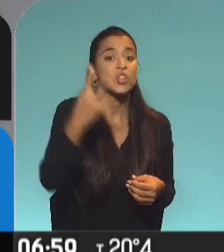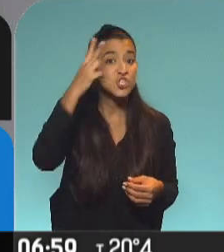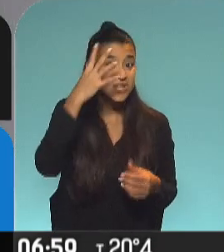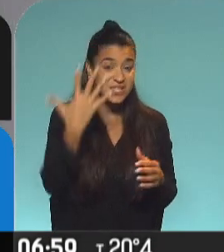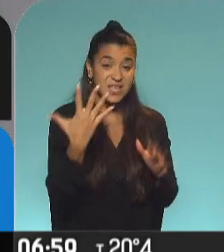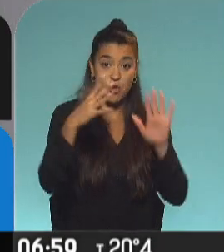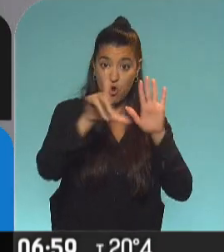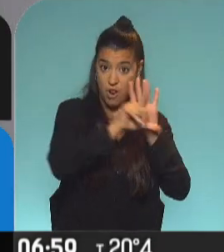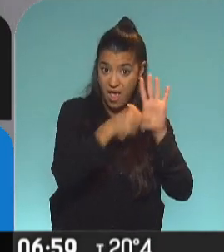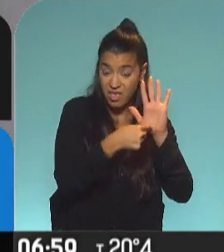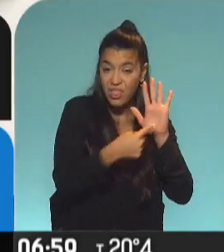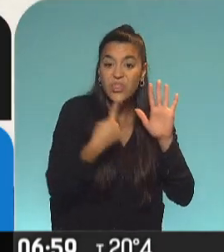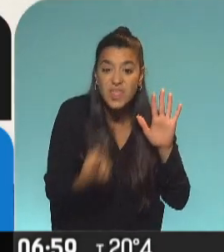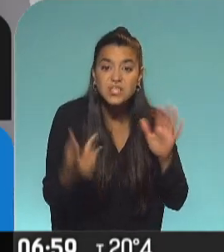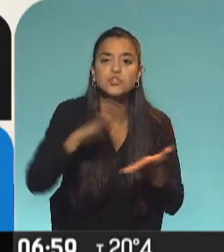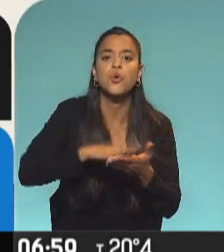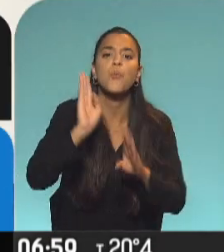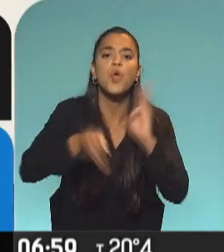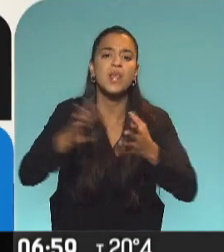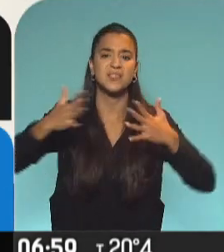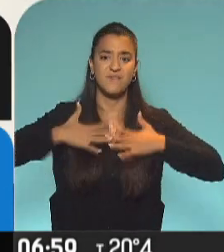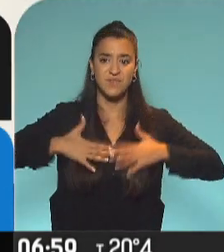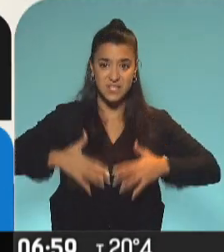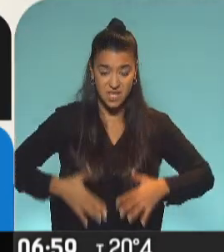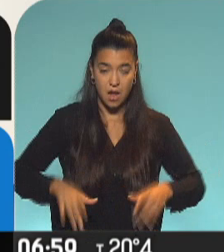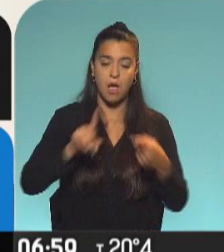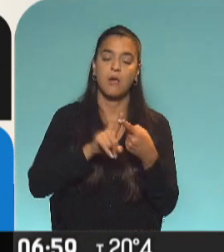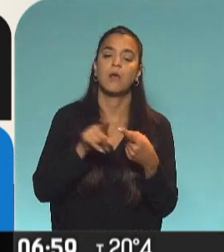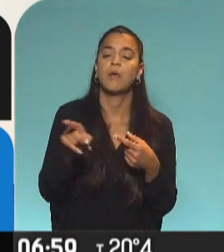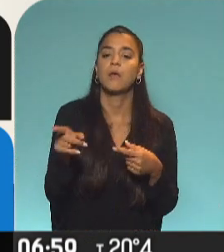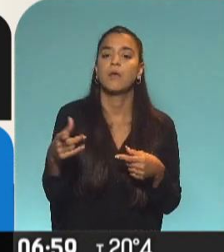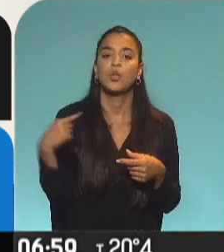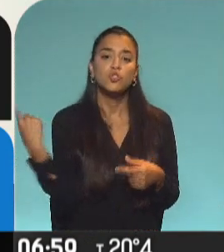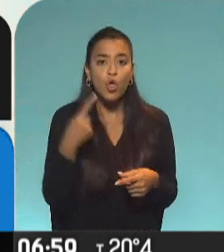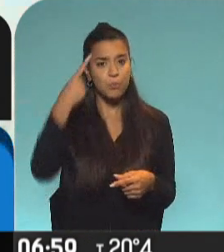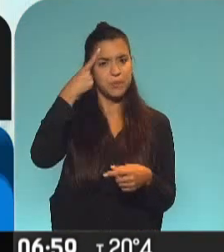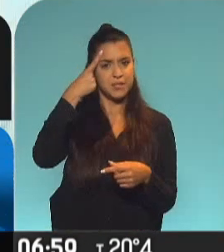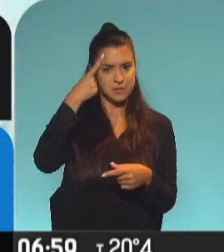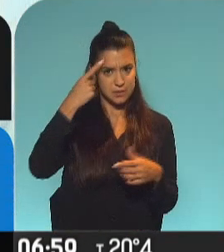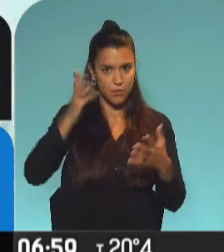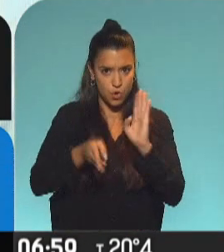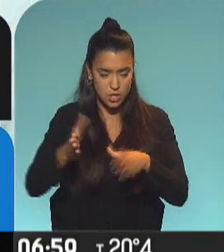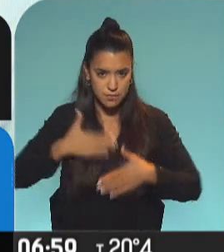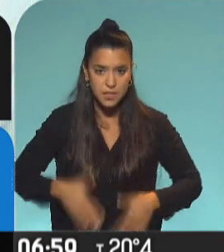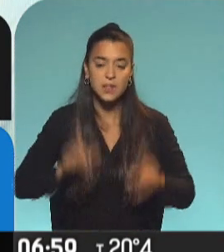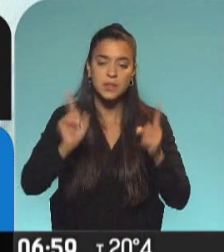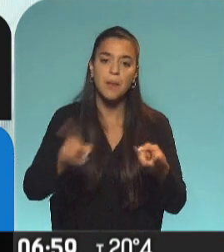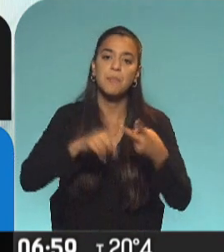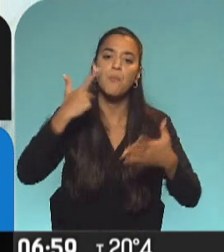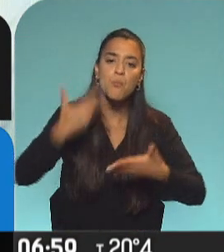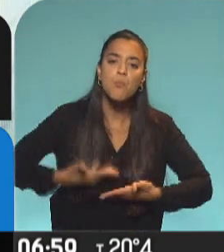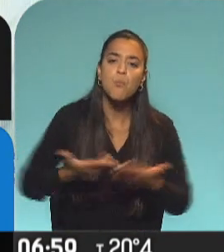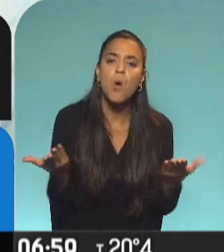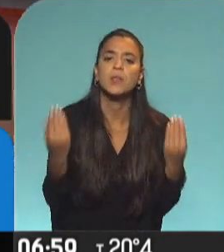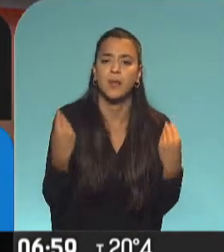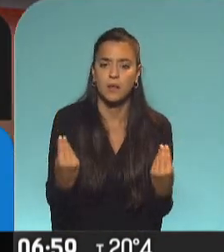26485, que habla obviamente de lo que es la violencia física, que es probablemente la que a todos y a todas se nos viene primero a la cabeza, pero también hace visible y pone